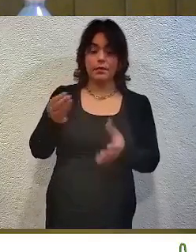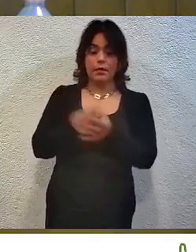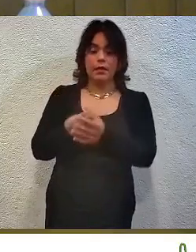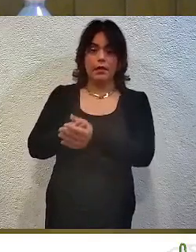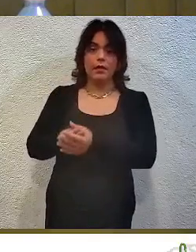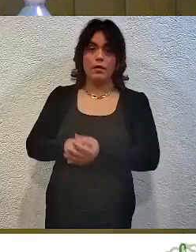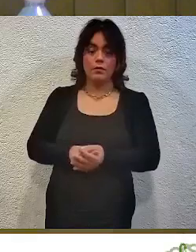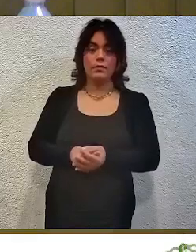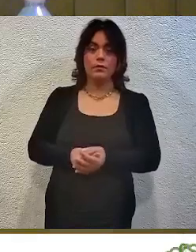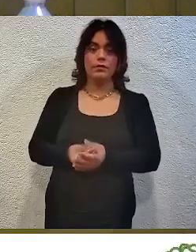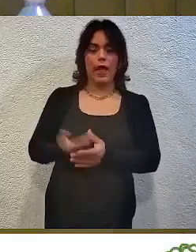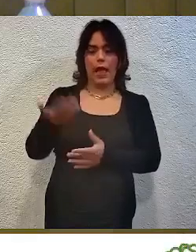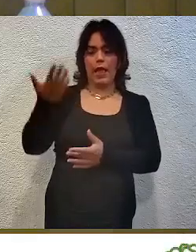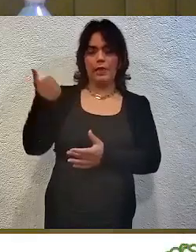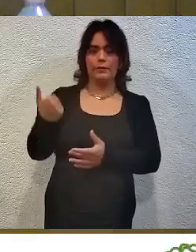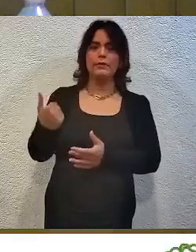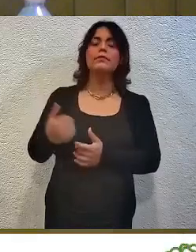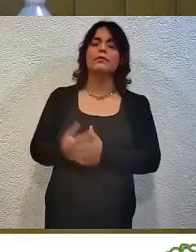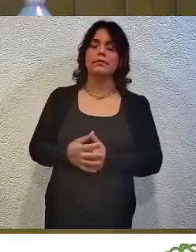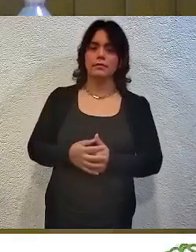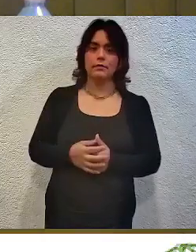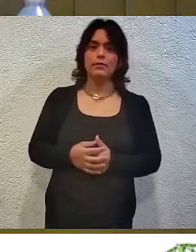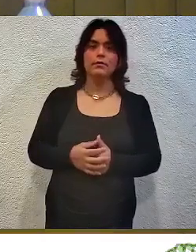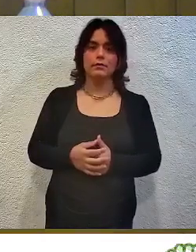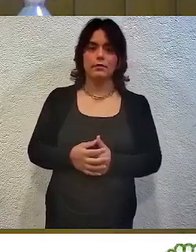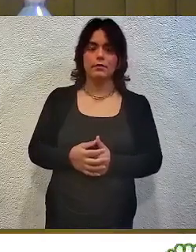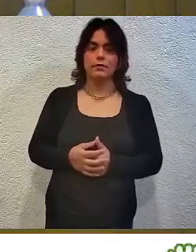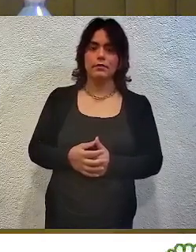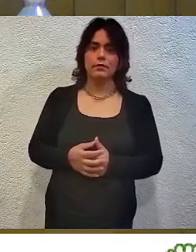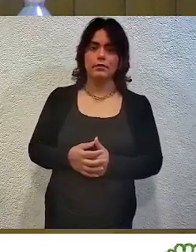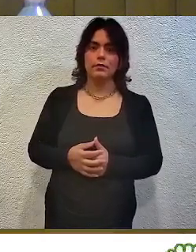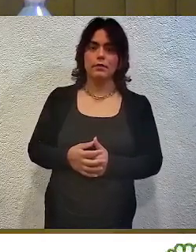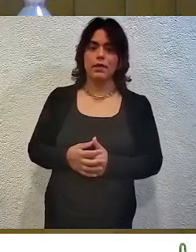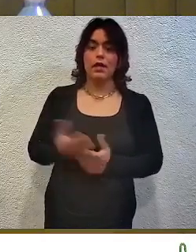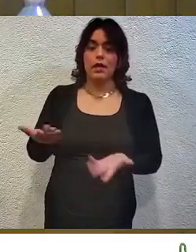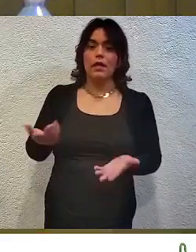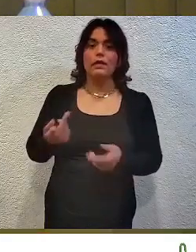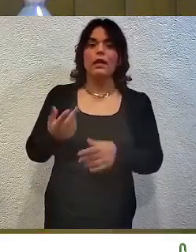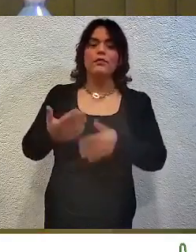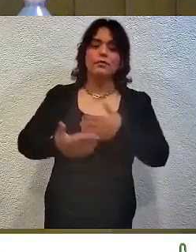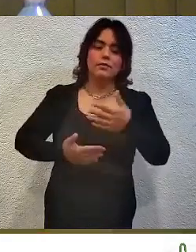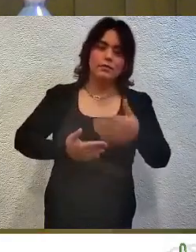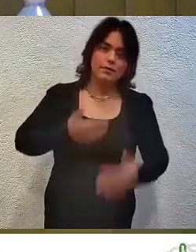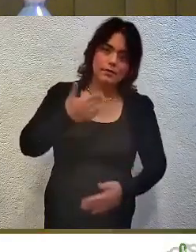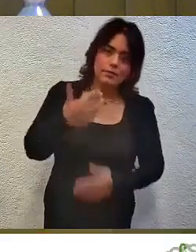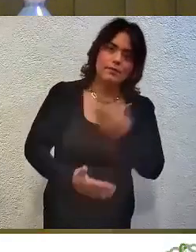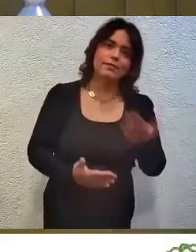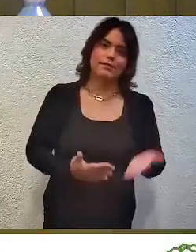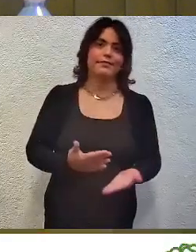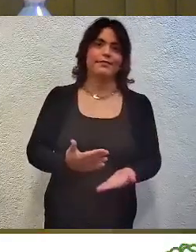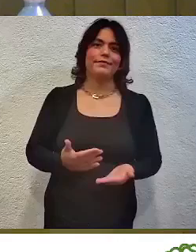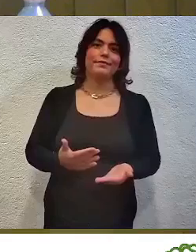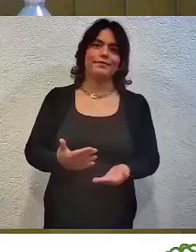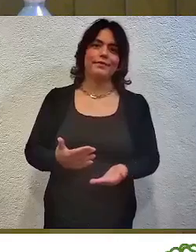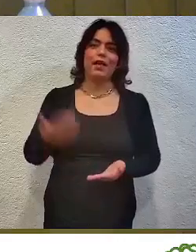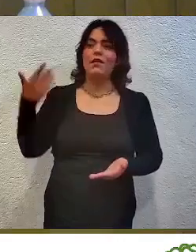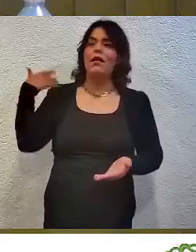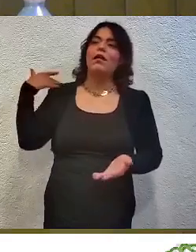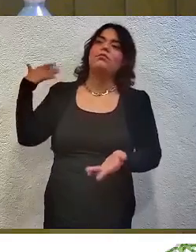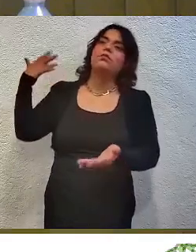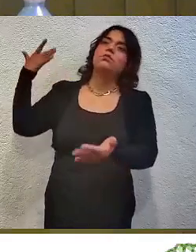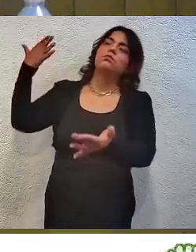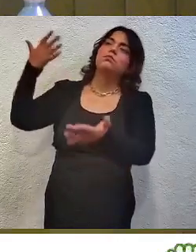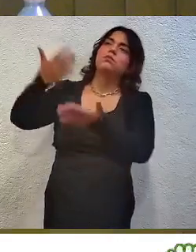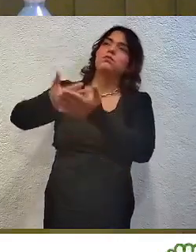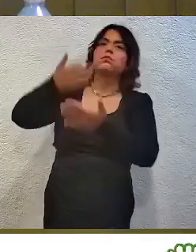¿no? Esto es una, si le podemos llamar, es una consecuencia, una prolongación jurídica de esa situación en donde